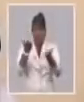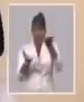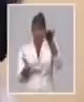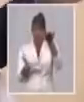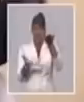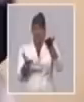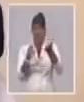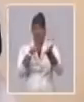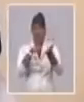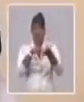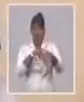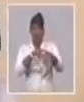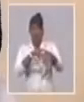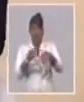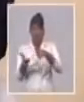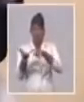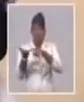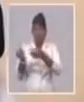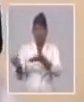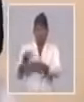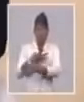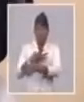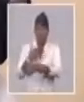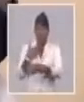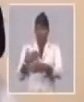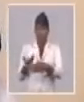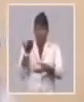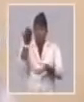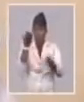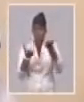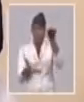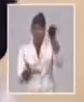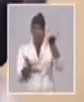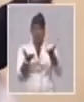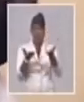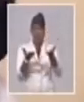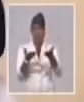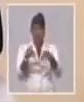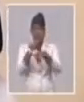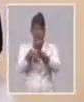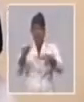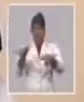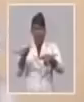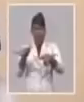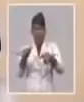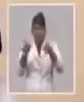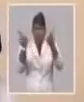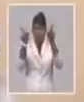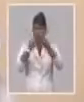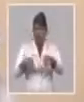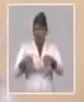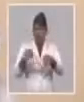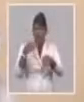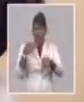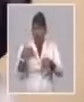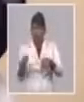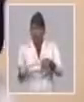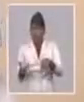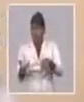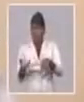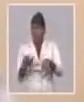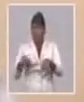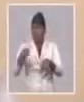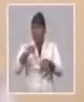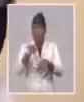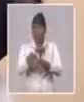va buscando todo lo que divide, se exacerban los odios, se exacerban las diferencias. Es un campo donde